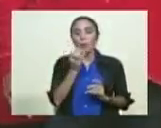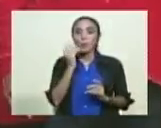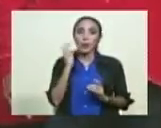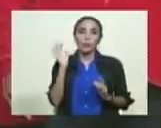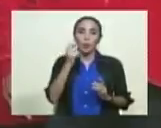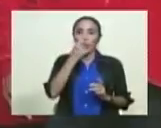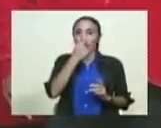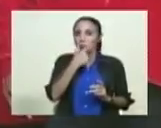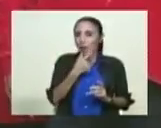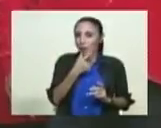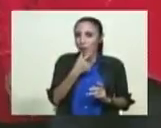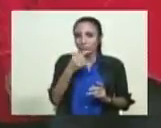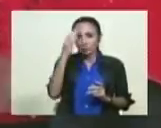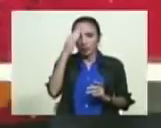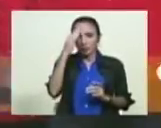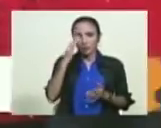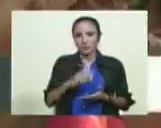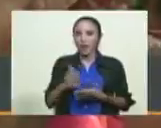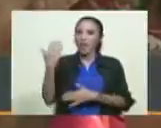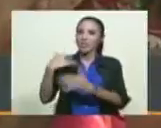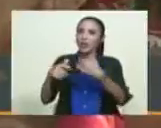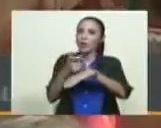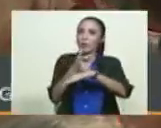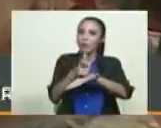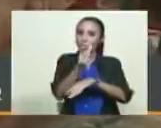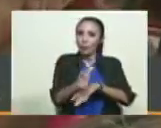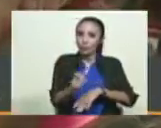ustedes conocen a Henry Faltrum,